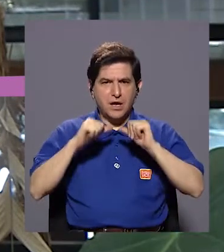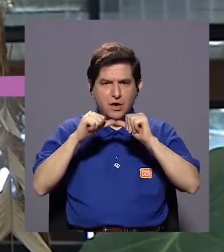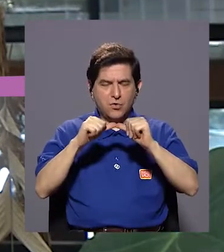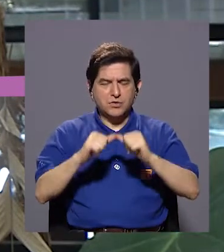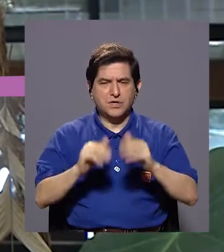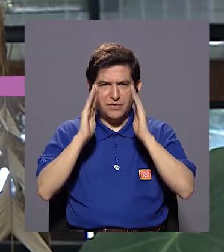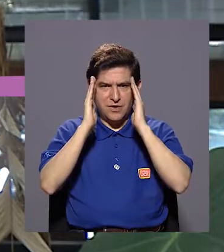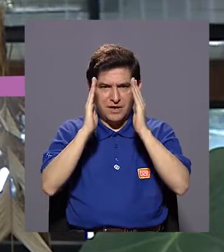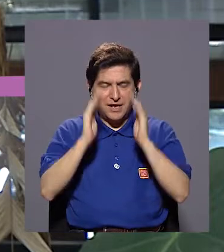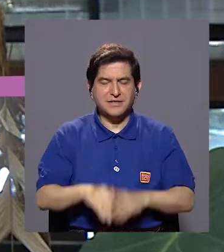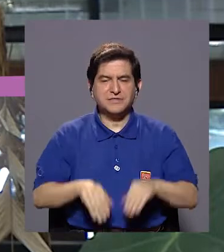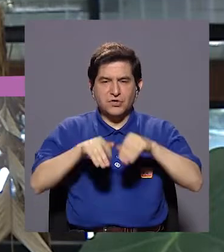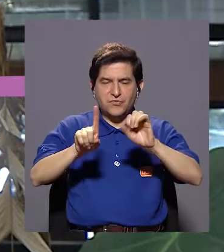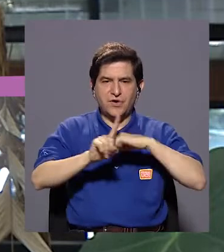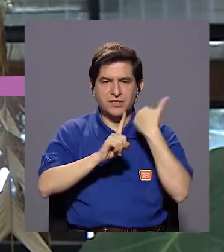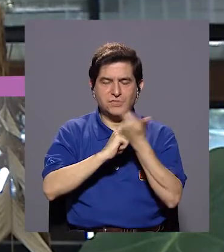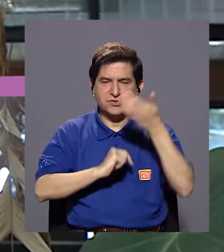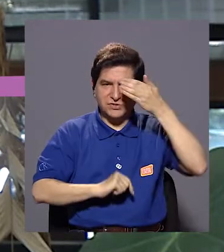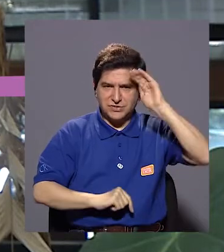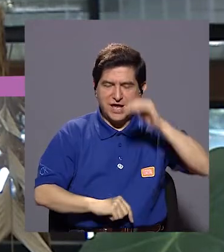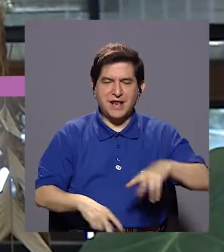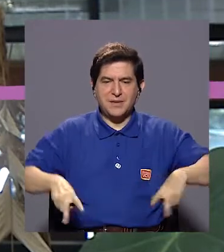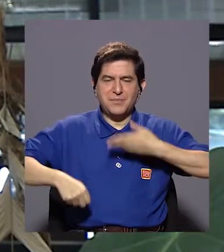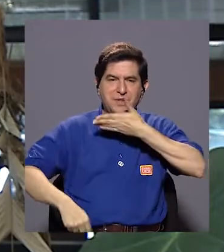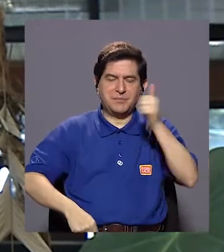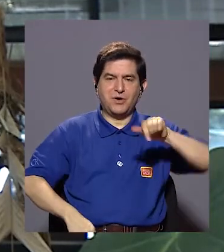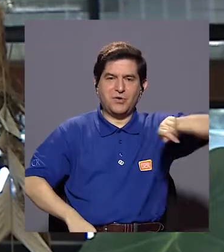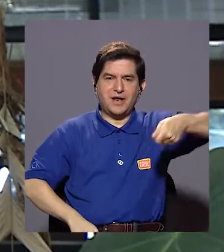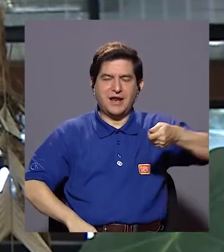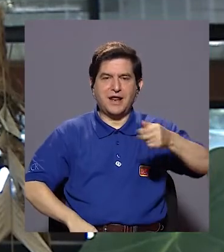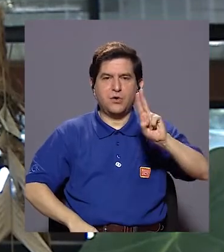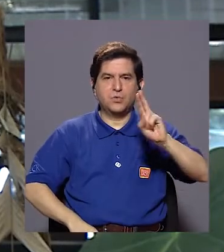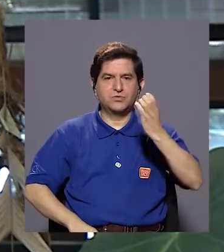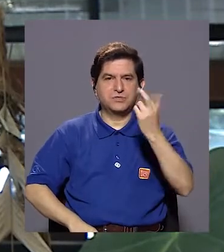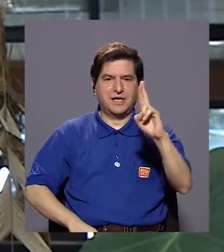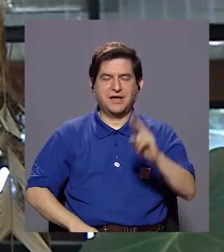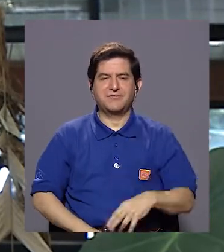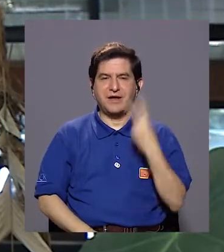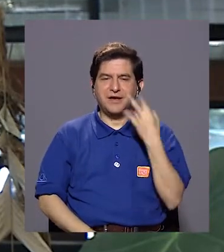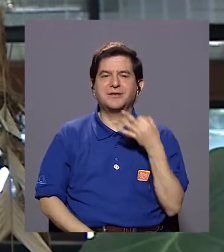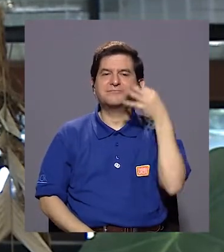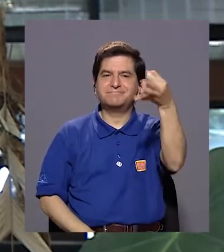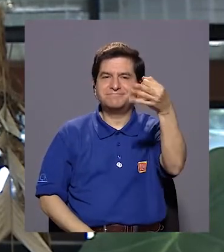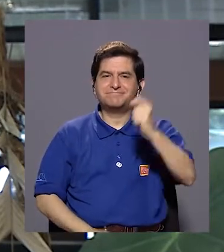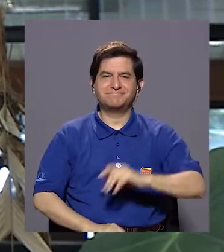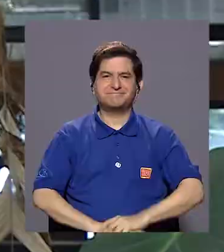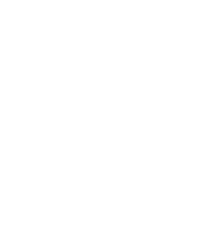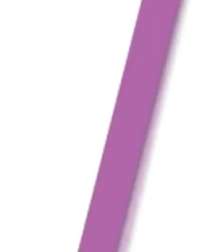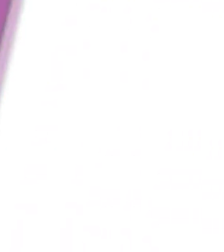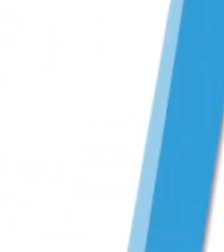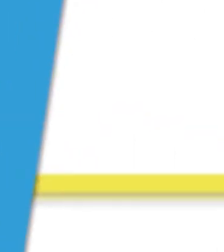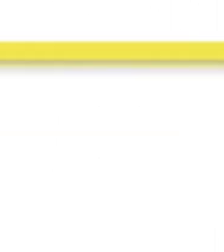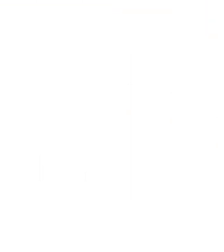Puede seguirnos en nuestra red social de Facebook Vivir Mejor, canal UCR. Hasta pronto.